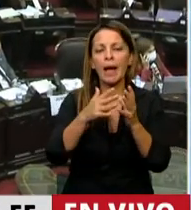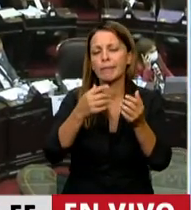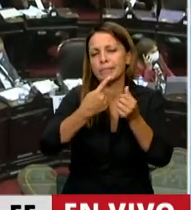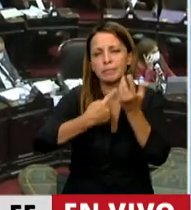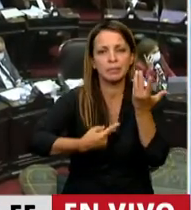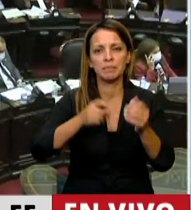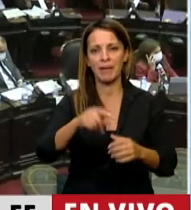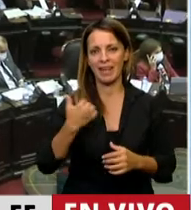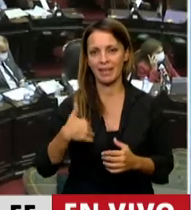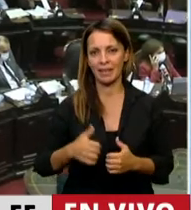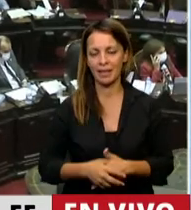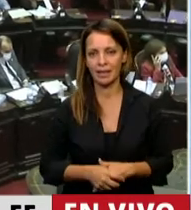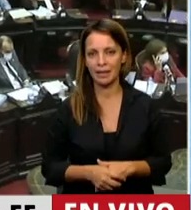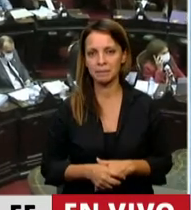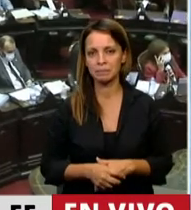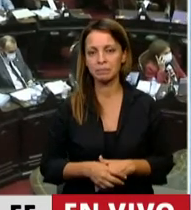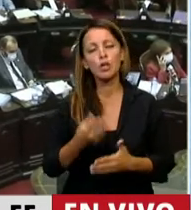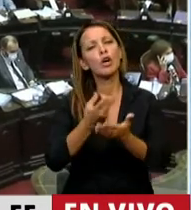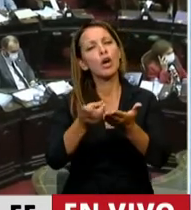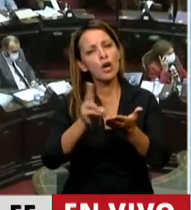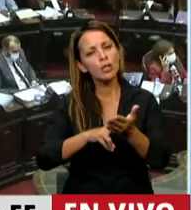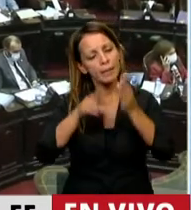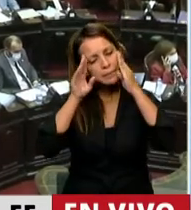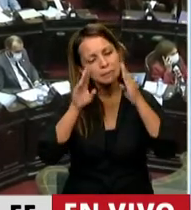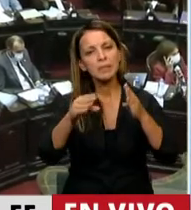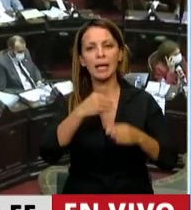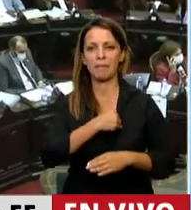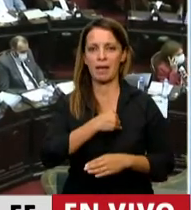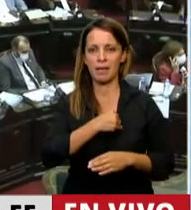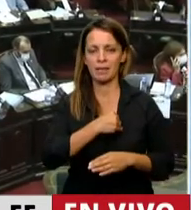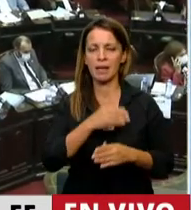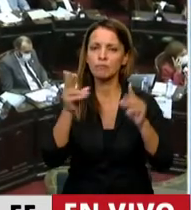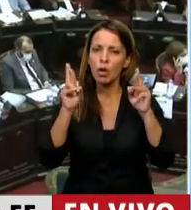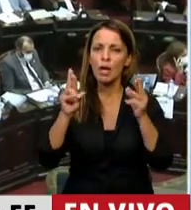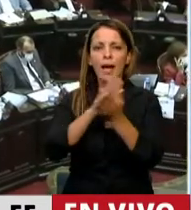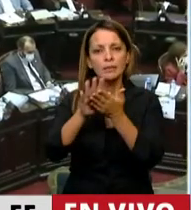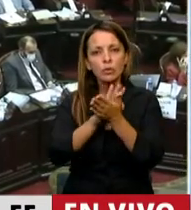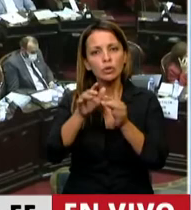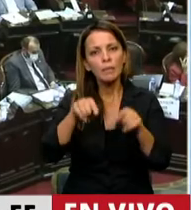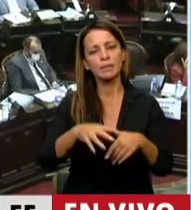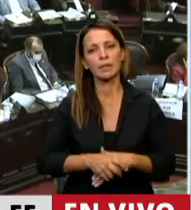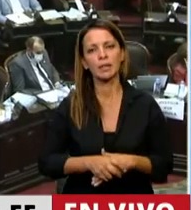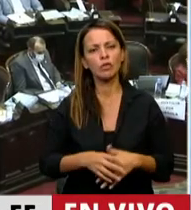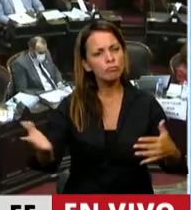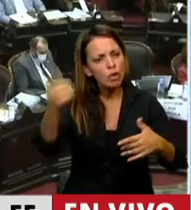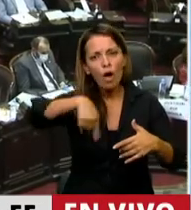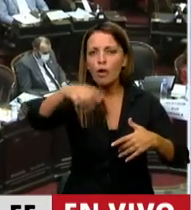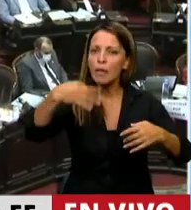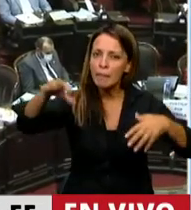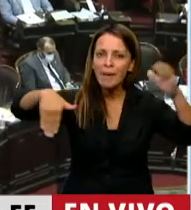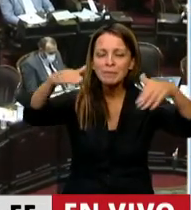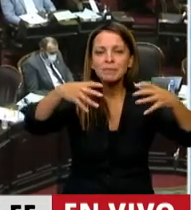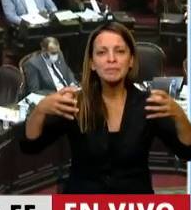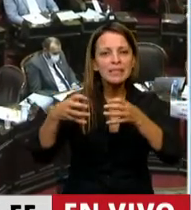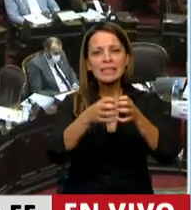Argentina. Vuelvo a poner la esperanza en solucionar esto, vuelvo a poner la esperanza que convoquemos una sesión especial